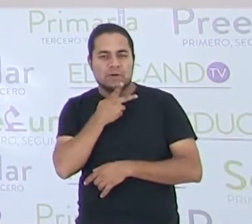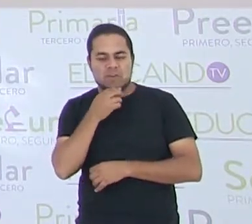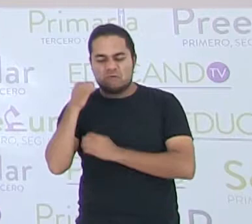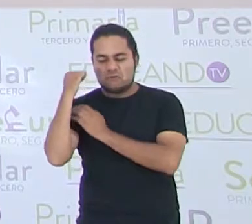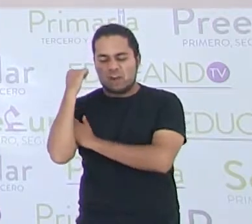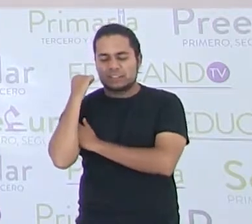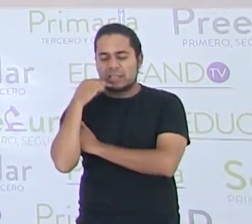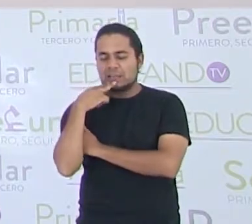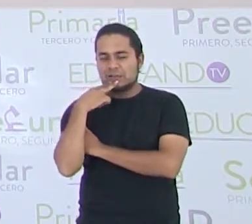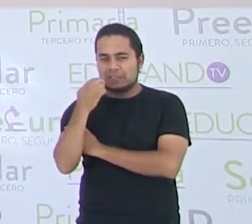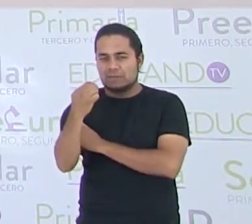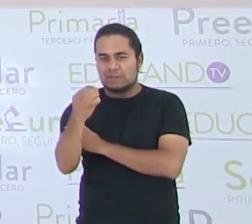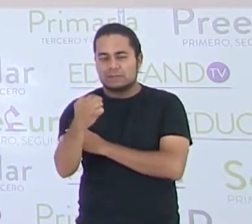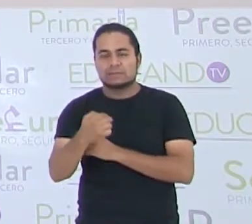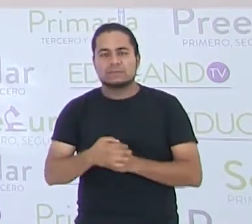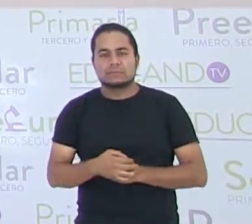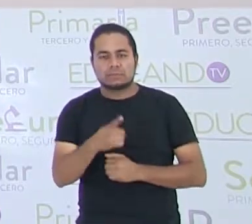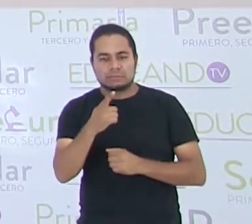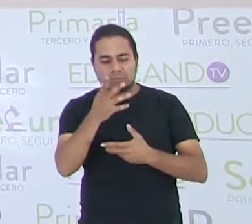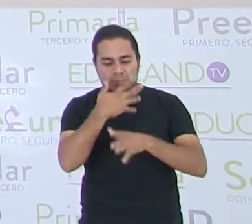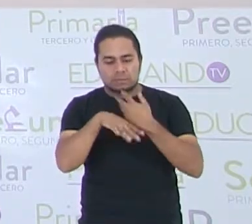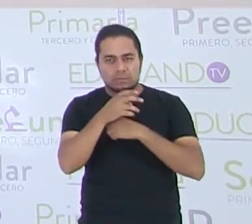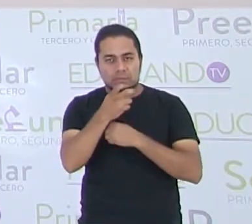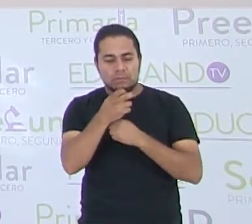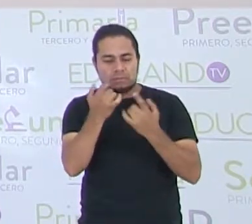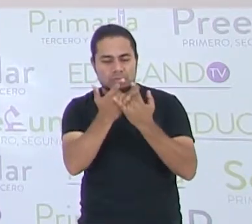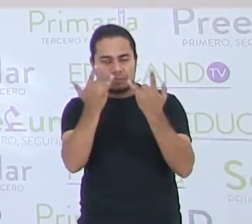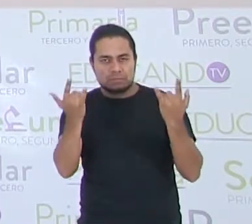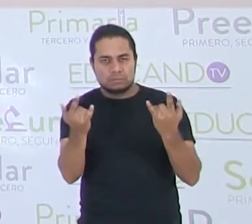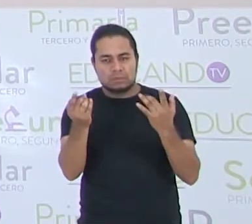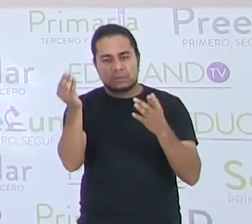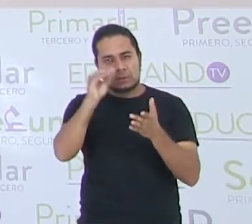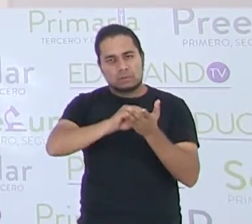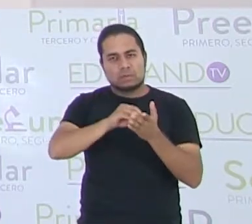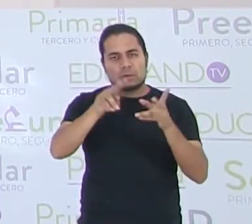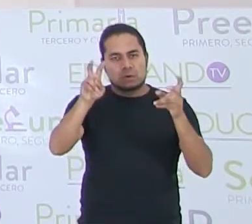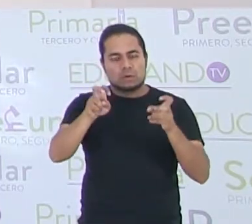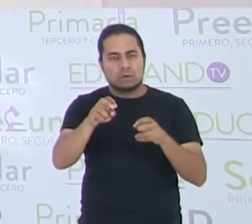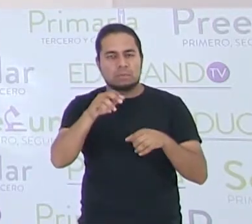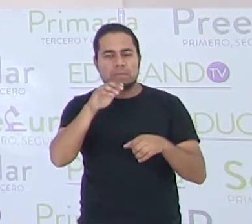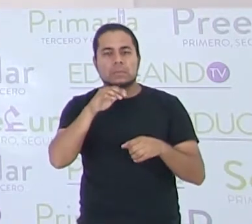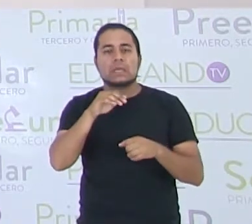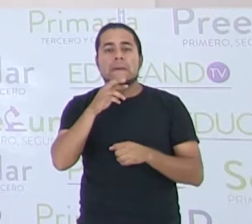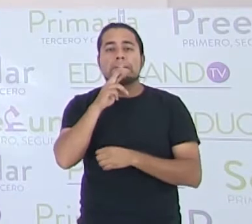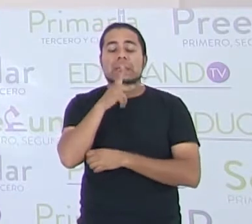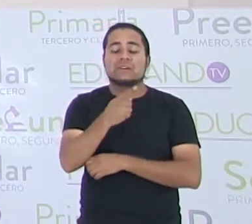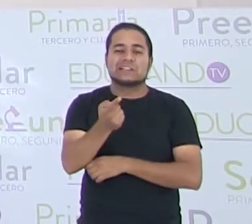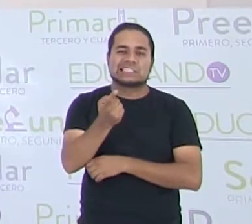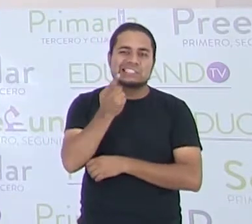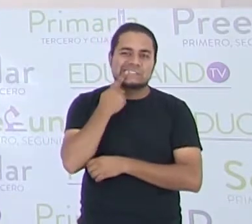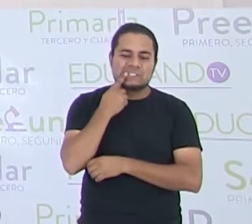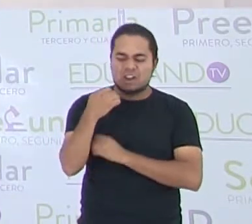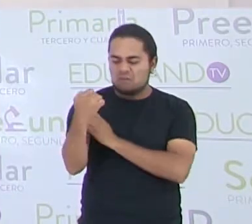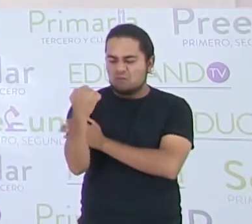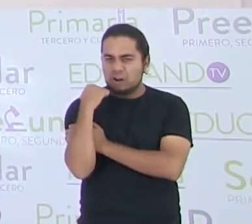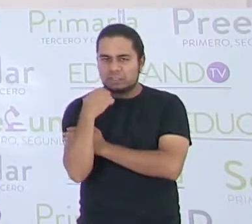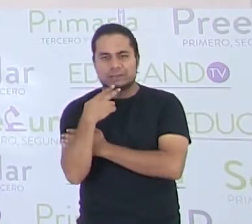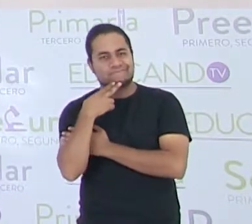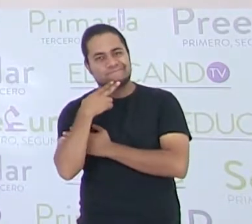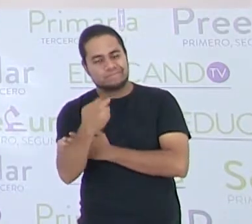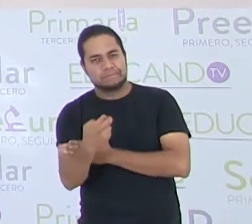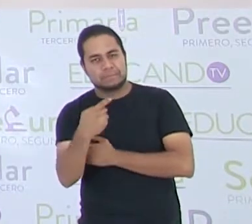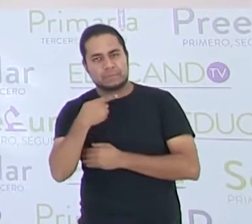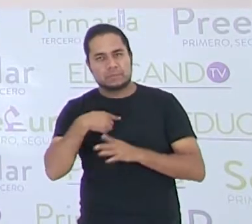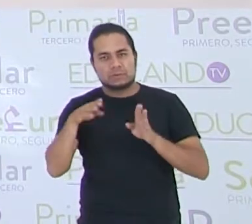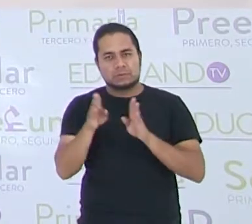Ese es el título de mi historia. Más vale maña que fuerza. Tengo que empezar a hacer el